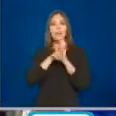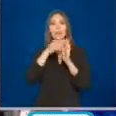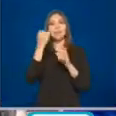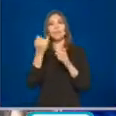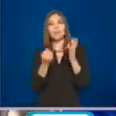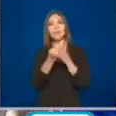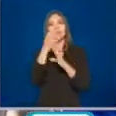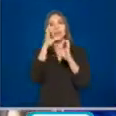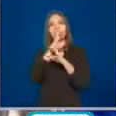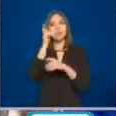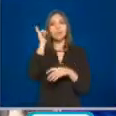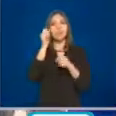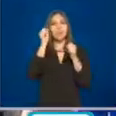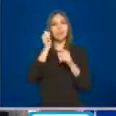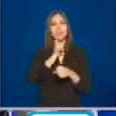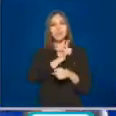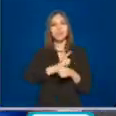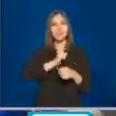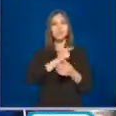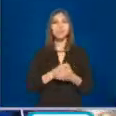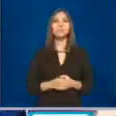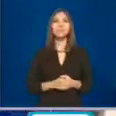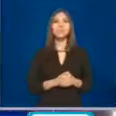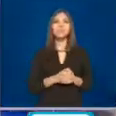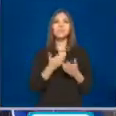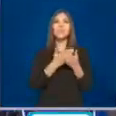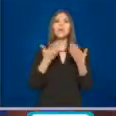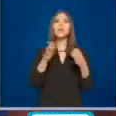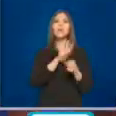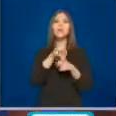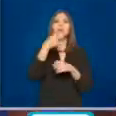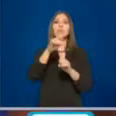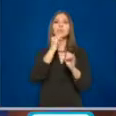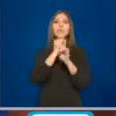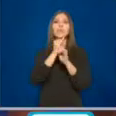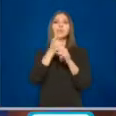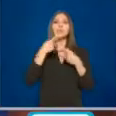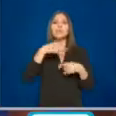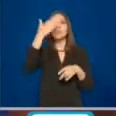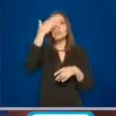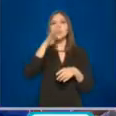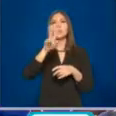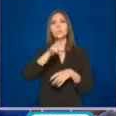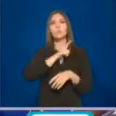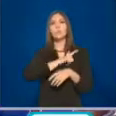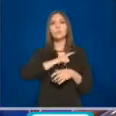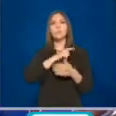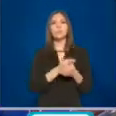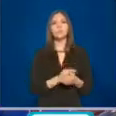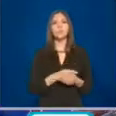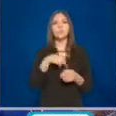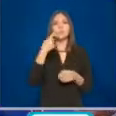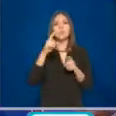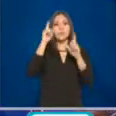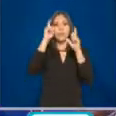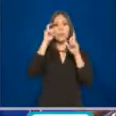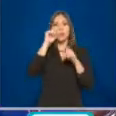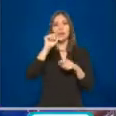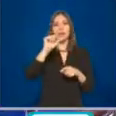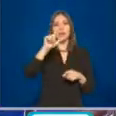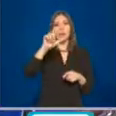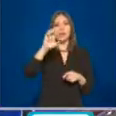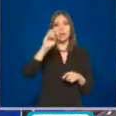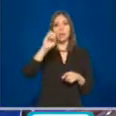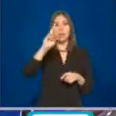nueva canción, que estoy segura que les va a encantar. Cuéntanos de tus redes sociales para que el público esté al pendiente de todo lo que andas haciendo. Claro que sí, mira, en Instagram y en Twitter estoy como